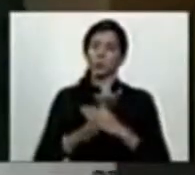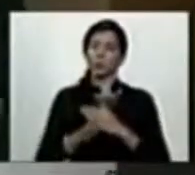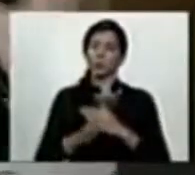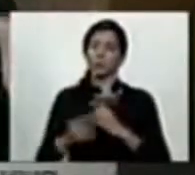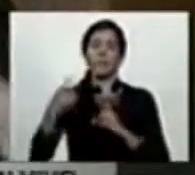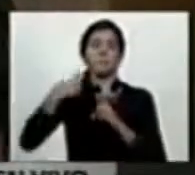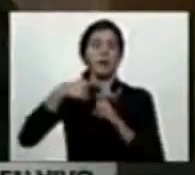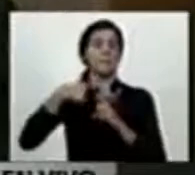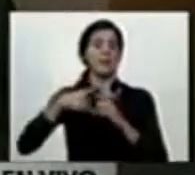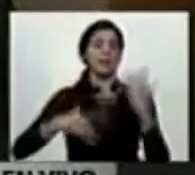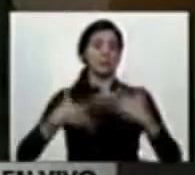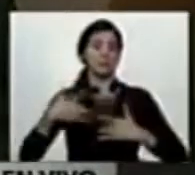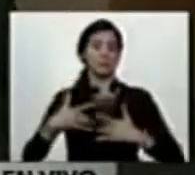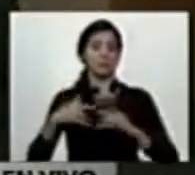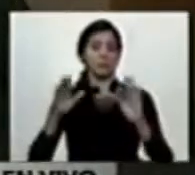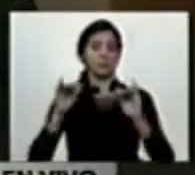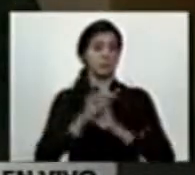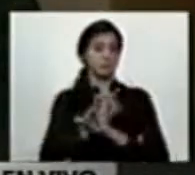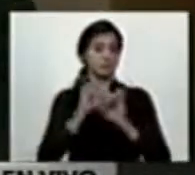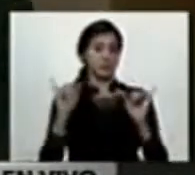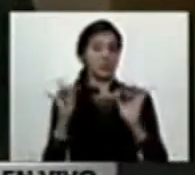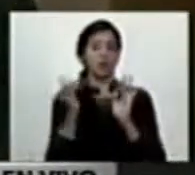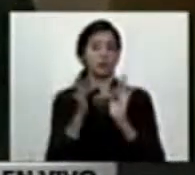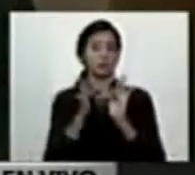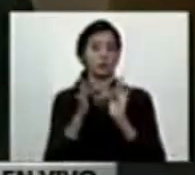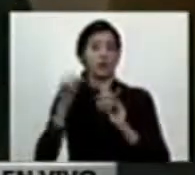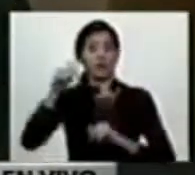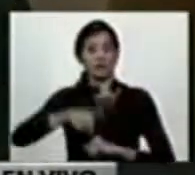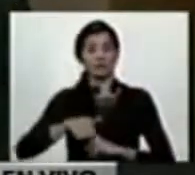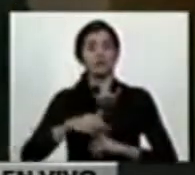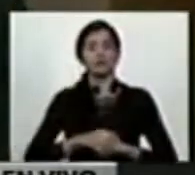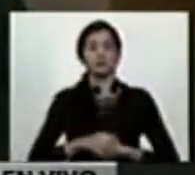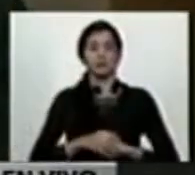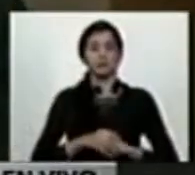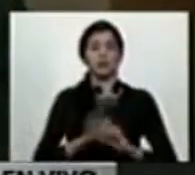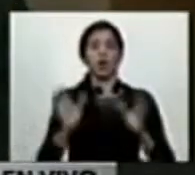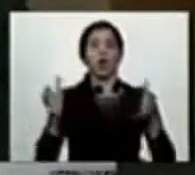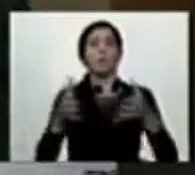esta agenda. Nosotros vamos a despedir este contacto desde aquí, desde el Comando